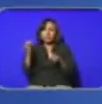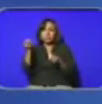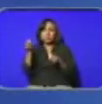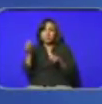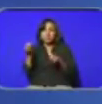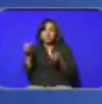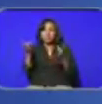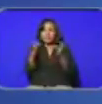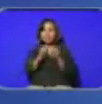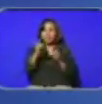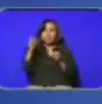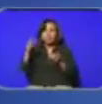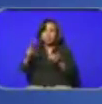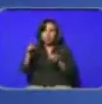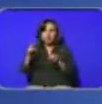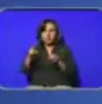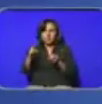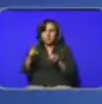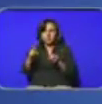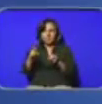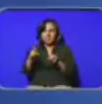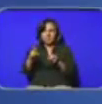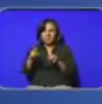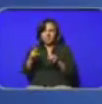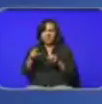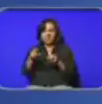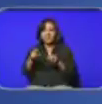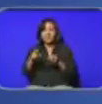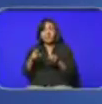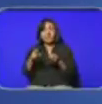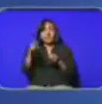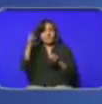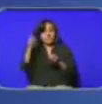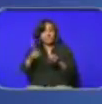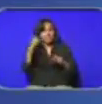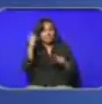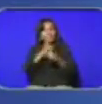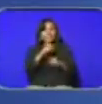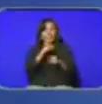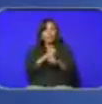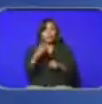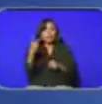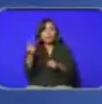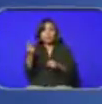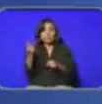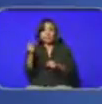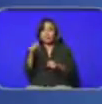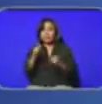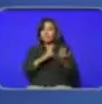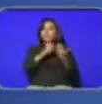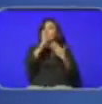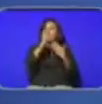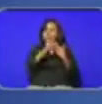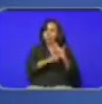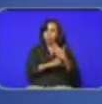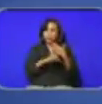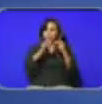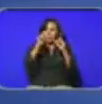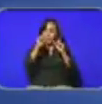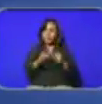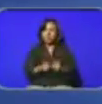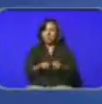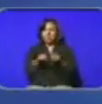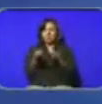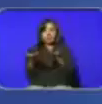aquellos jóvenes que tienen que insertar al mercado laboral prontamente y que este proyecto les va a dar las competencias que ellos